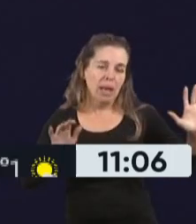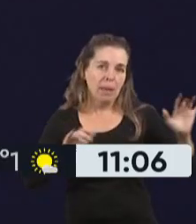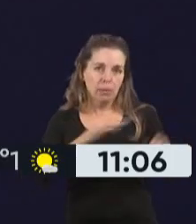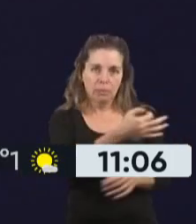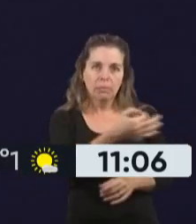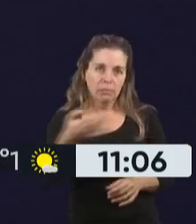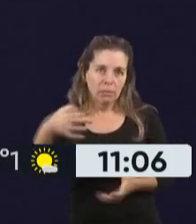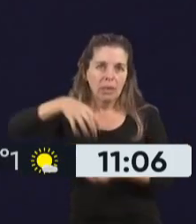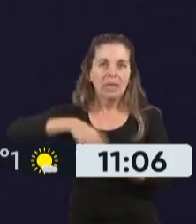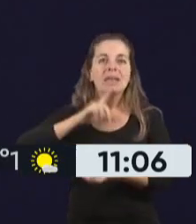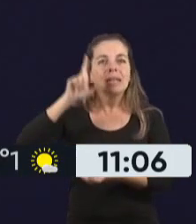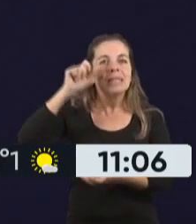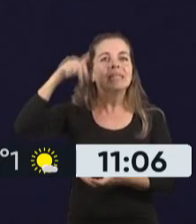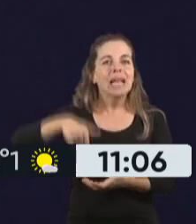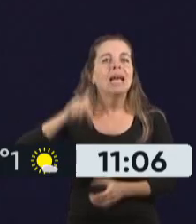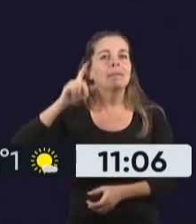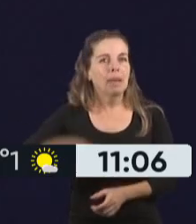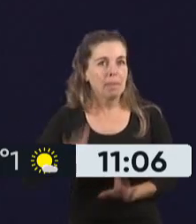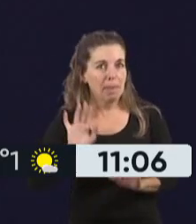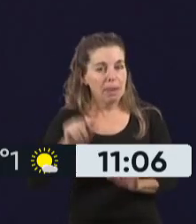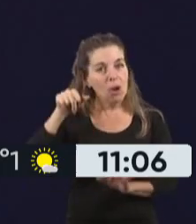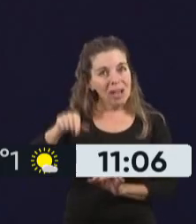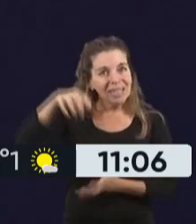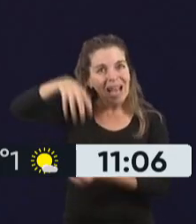Exactamente, Telam también, pero ya te digo, está en proceso